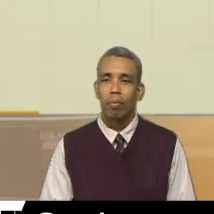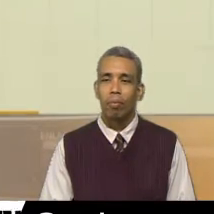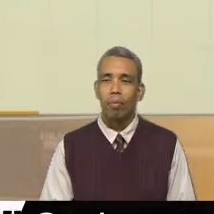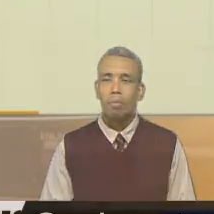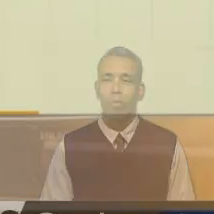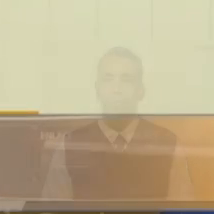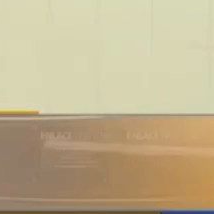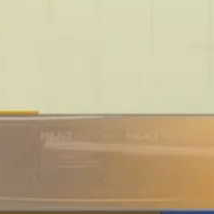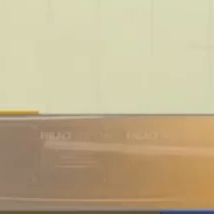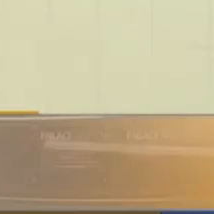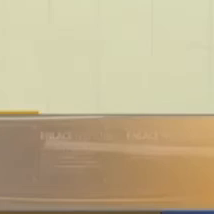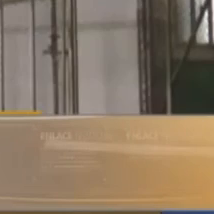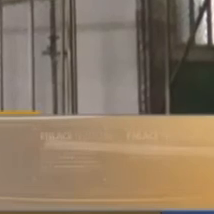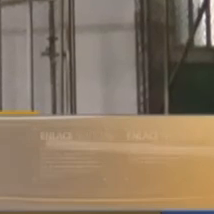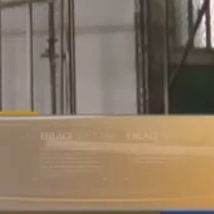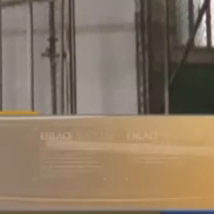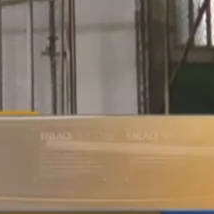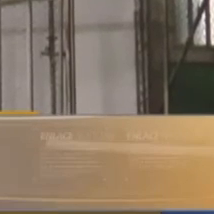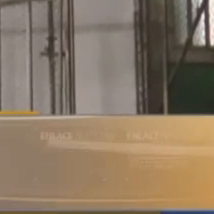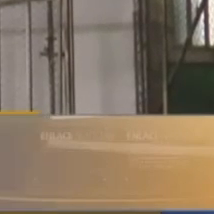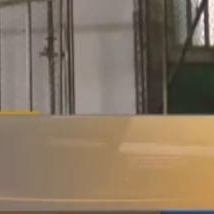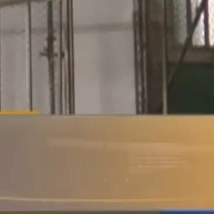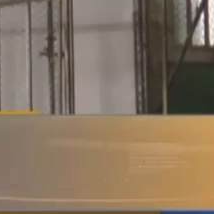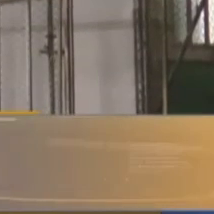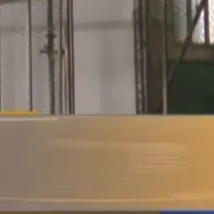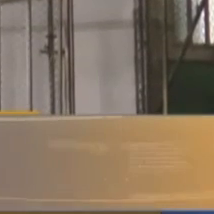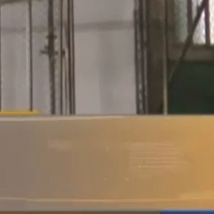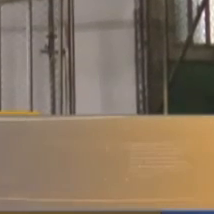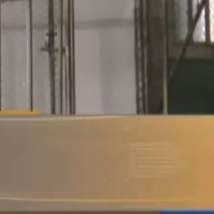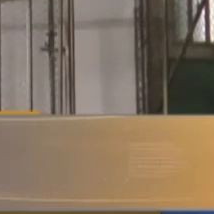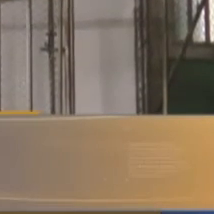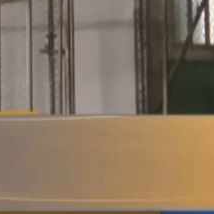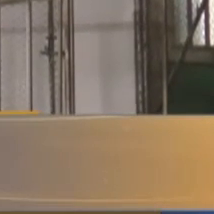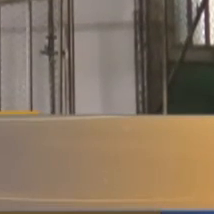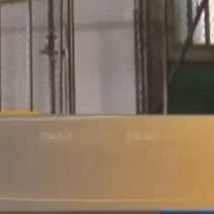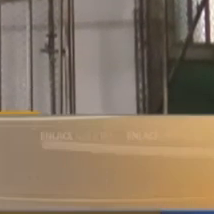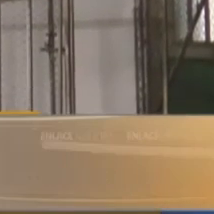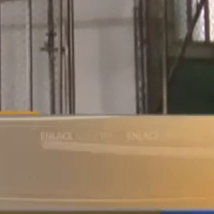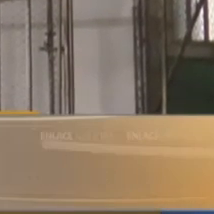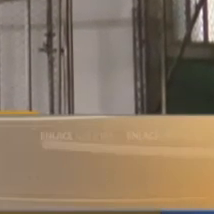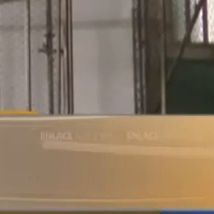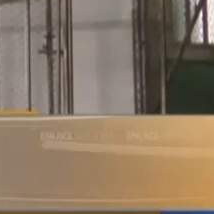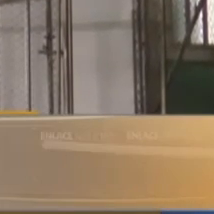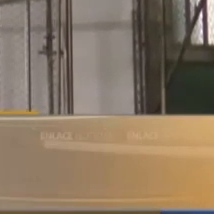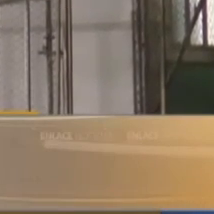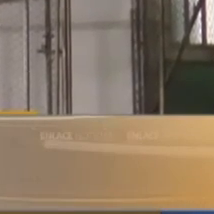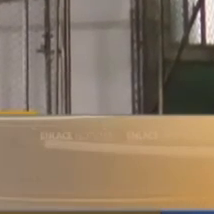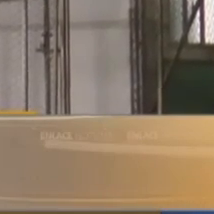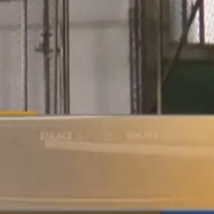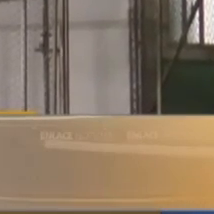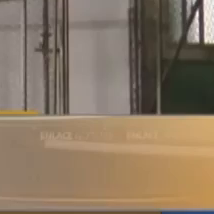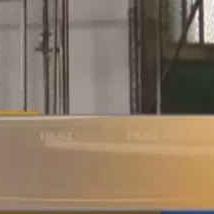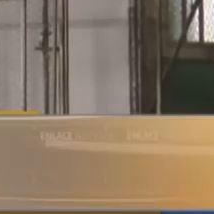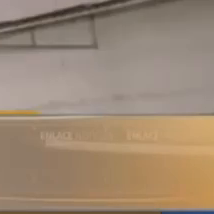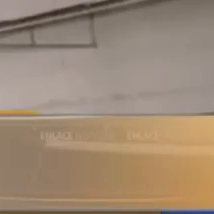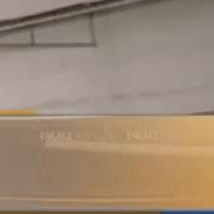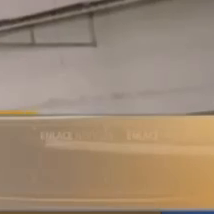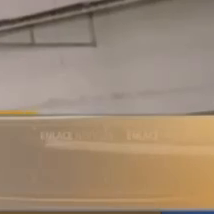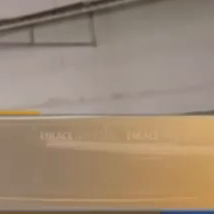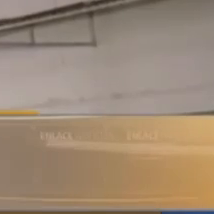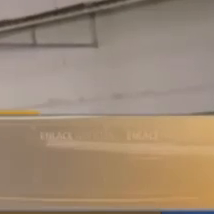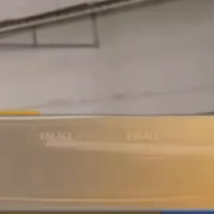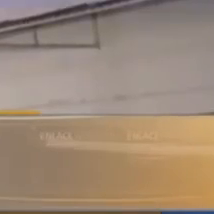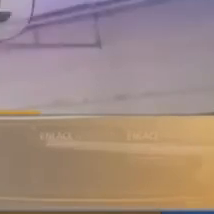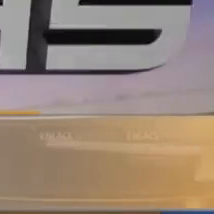Coordinador médico del Hospital Regional del Magdalena Medio informó sobre el estado de salud del hombre que ingresó herido luego de ser atacado con arma de fuego en el barrio